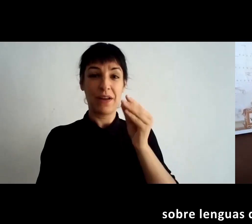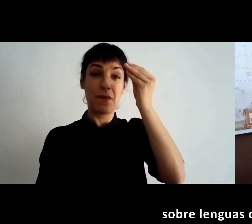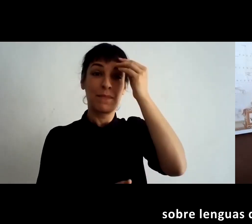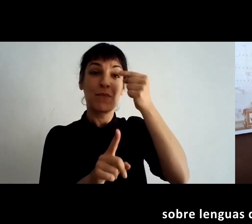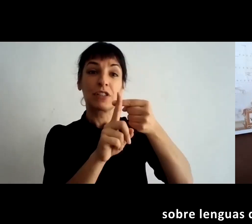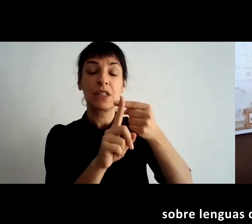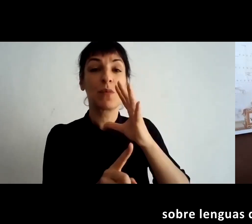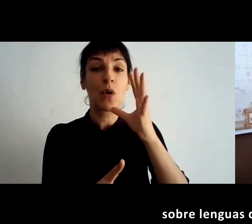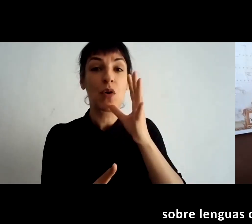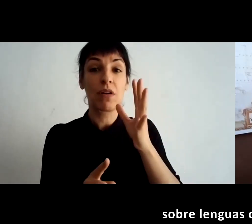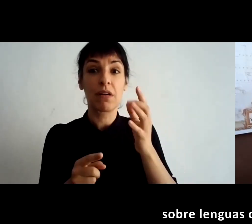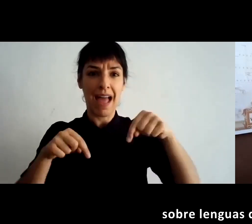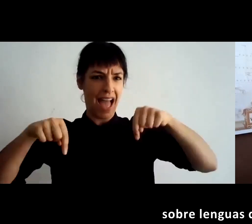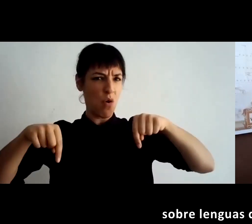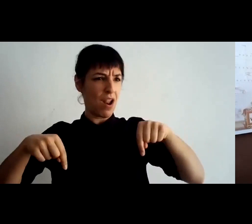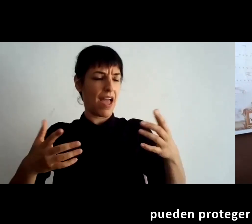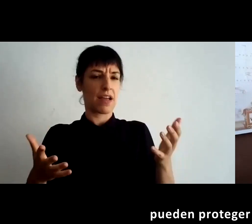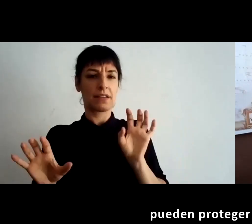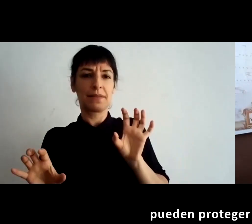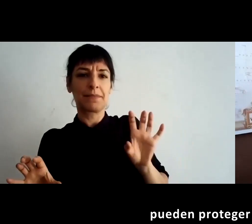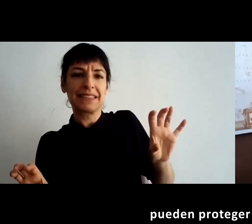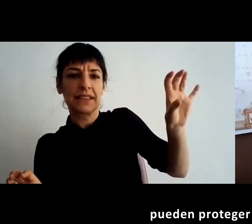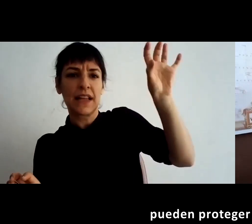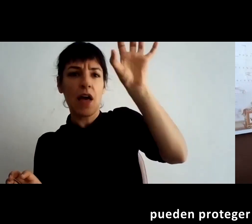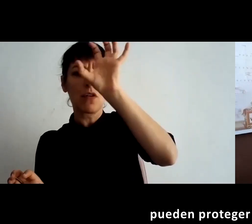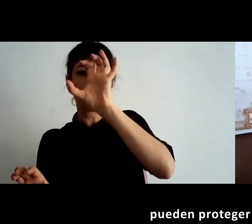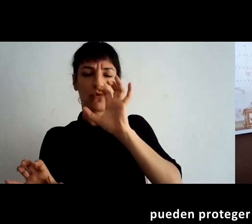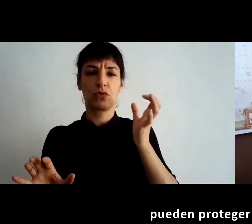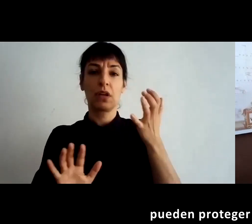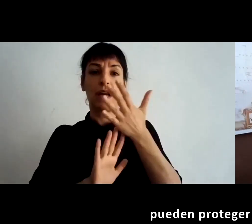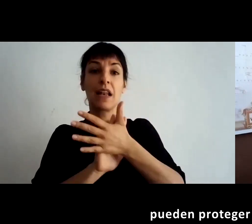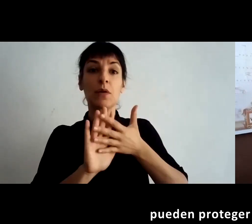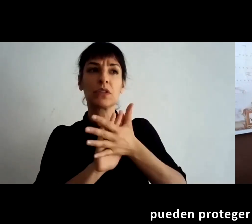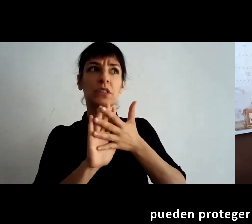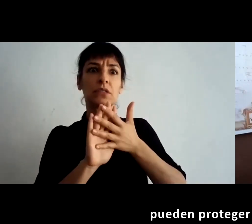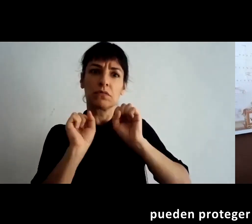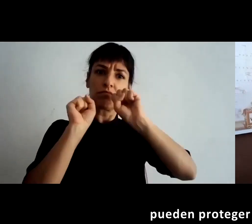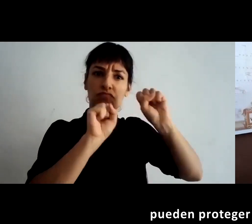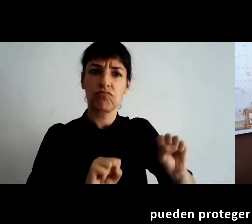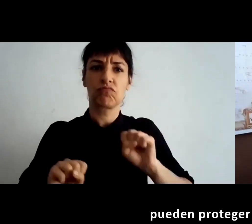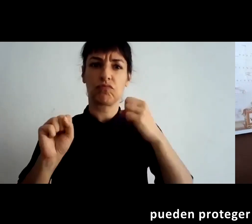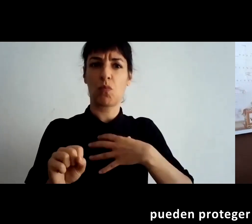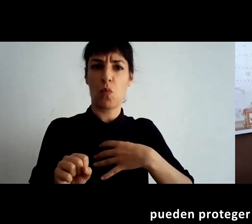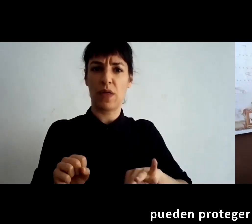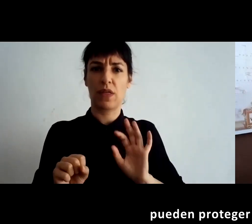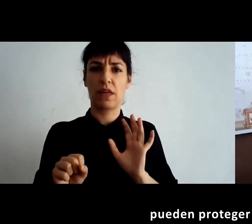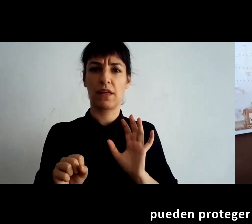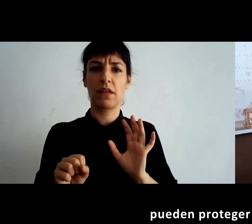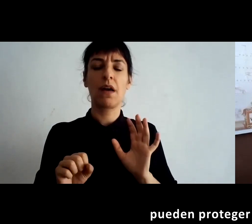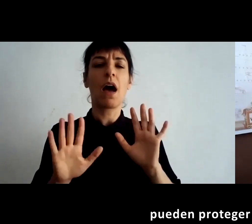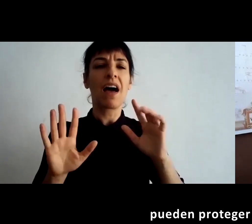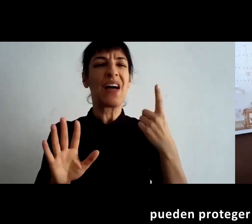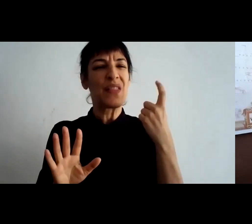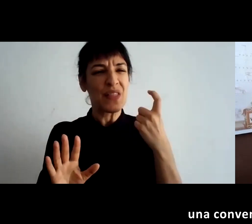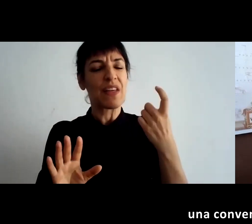ahora los estados pueden proteger las lenguas de signos sin que sea necesaria